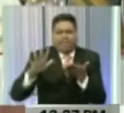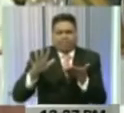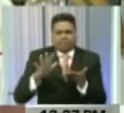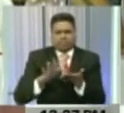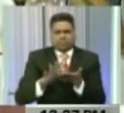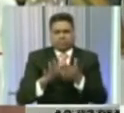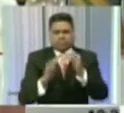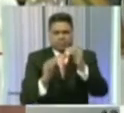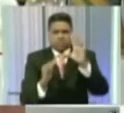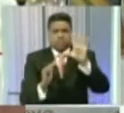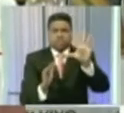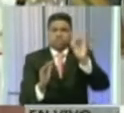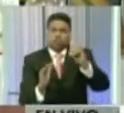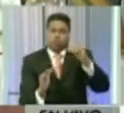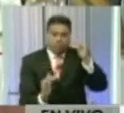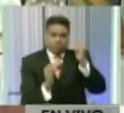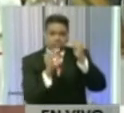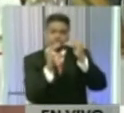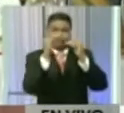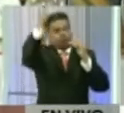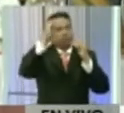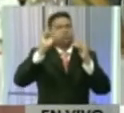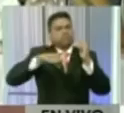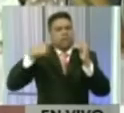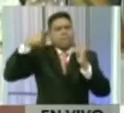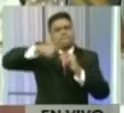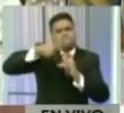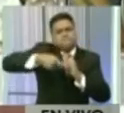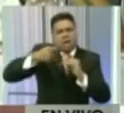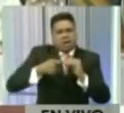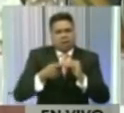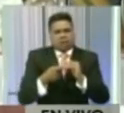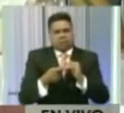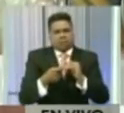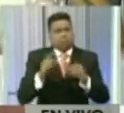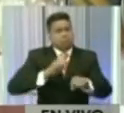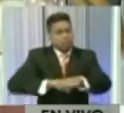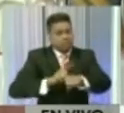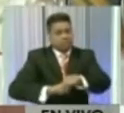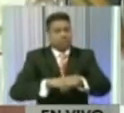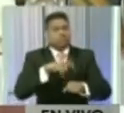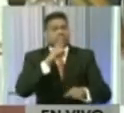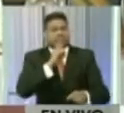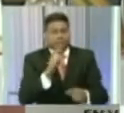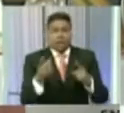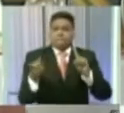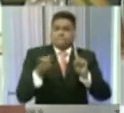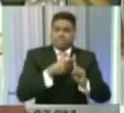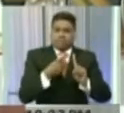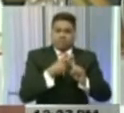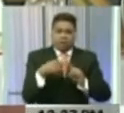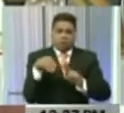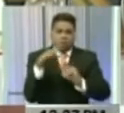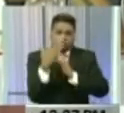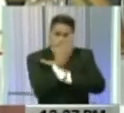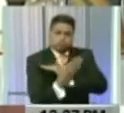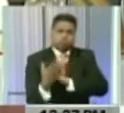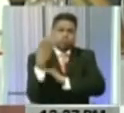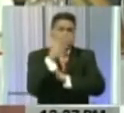Una medida dura en un momento como este, pero primero está la protección de nuestro